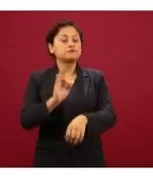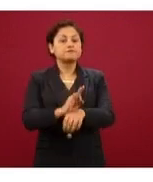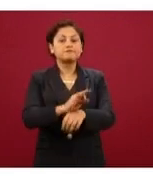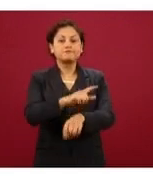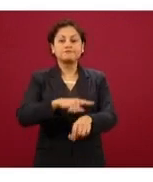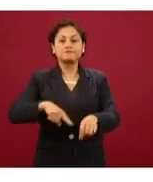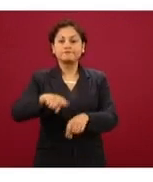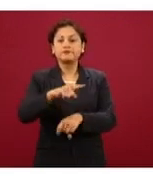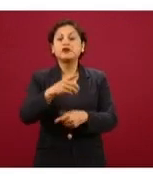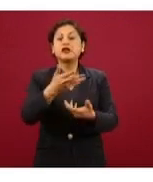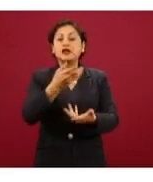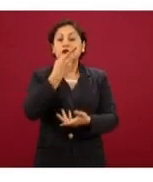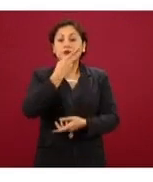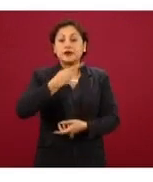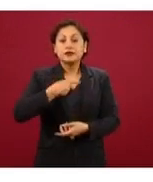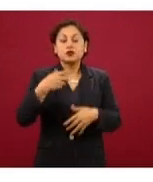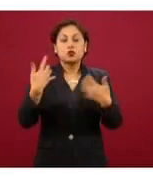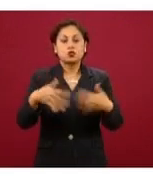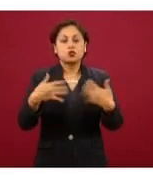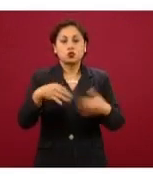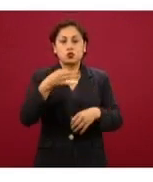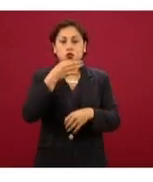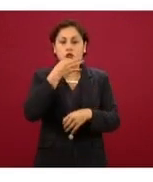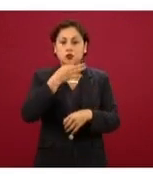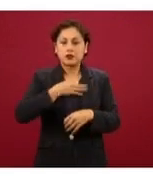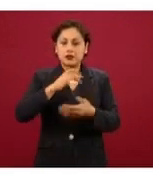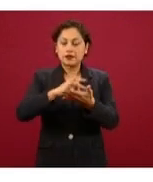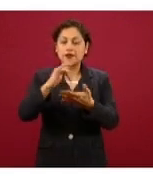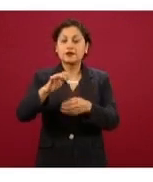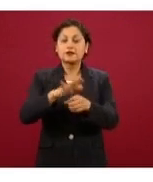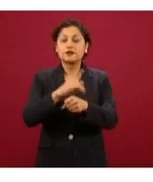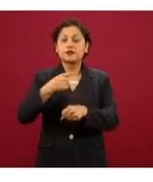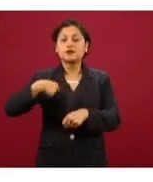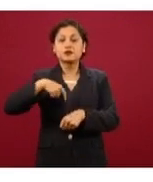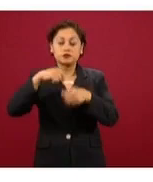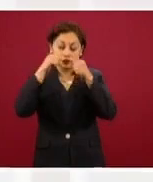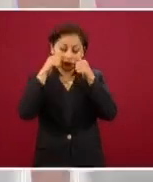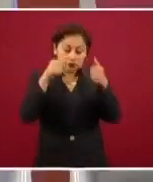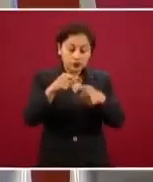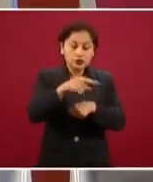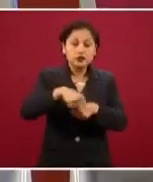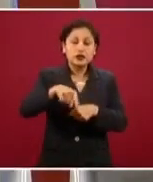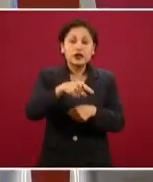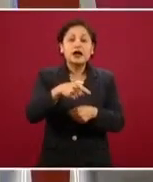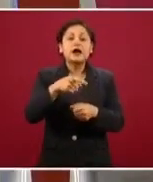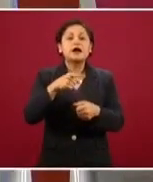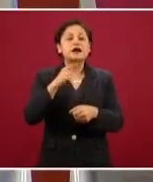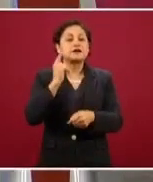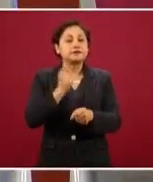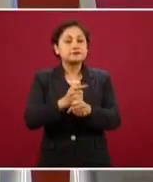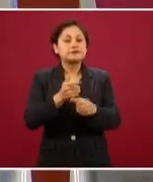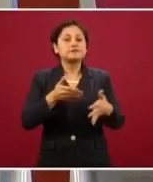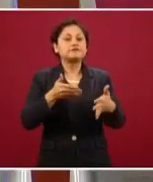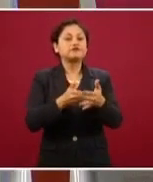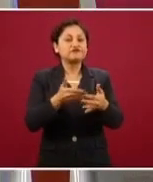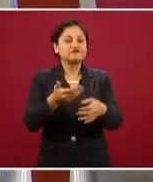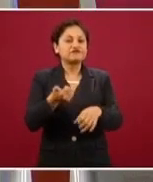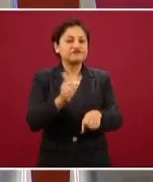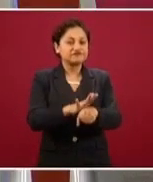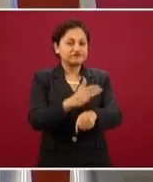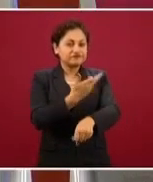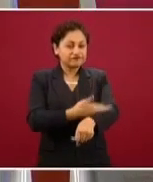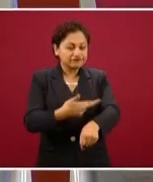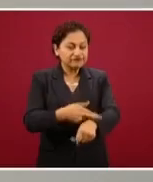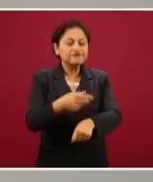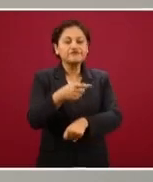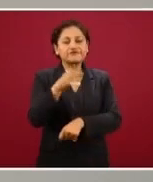alerta fue muy útil, junto con otros indicios que ya teníamos de que había un obstáculo administrativo en el hospital. Y